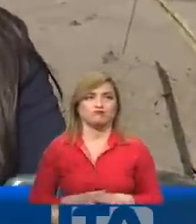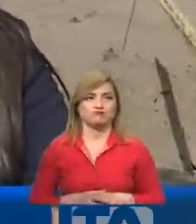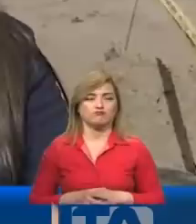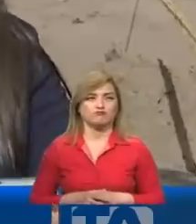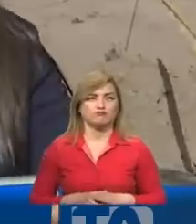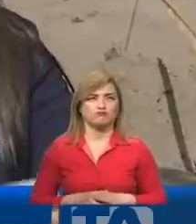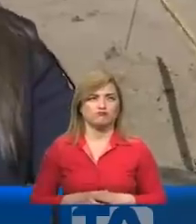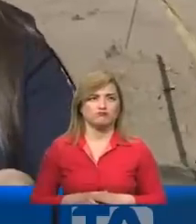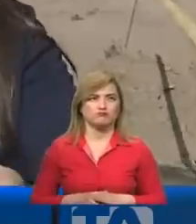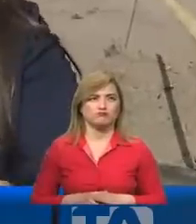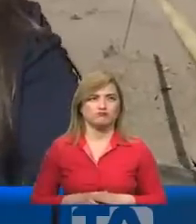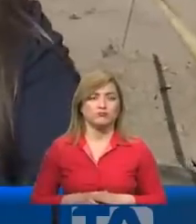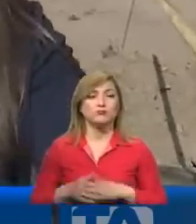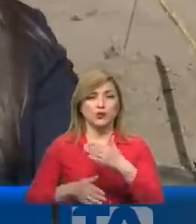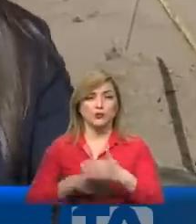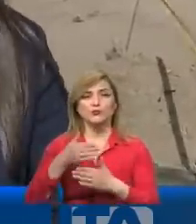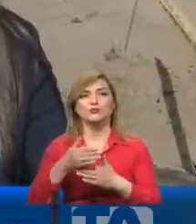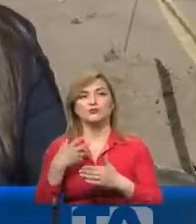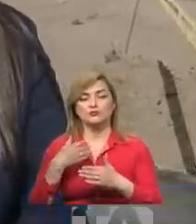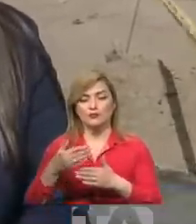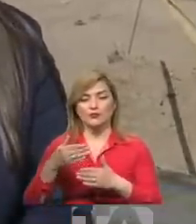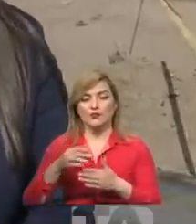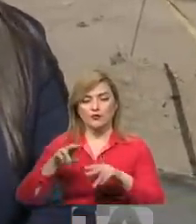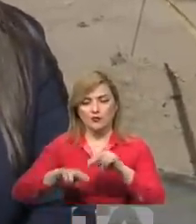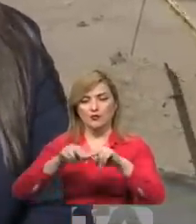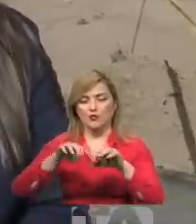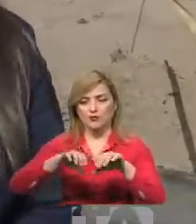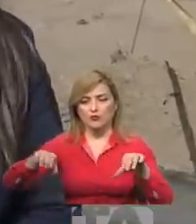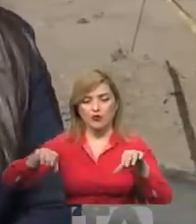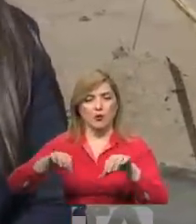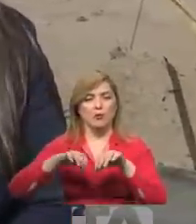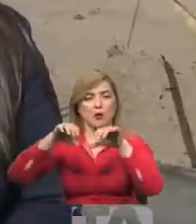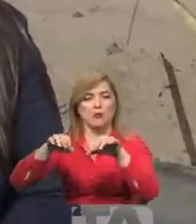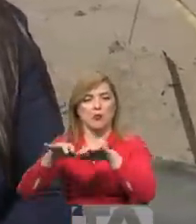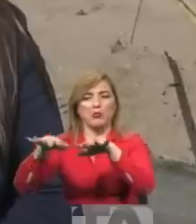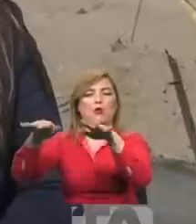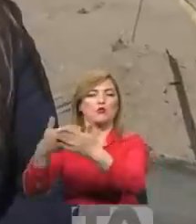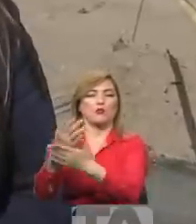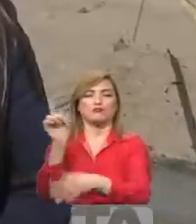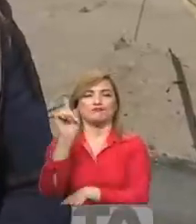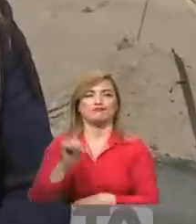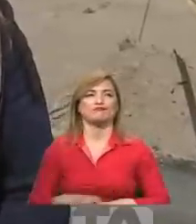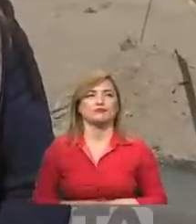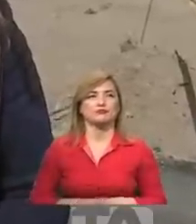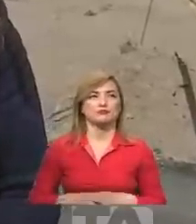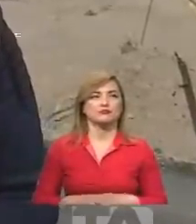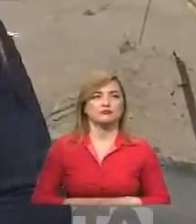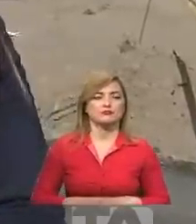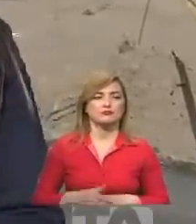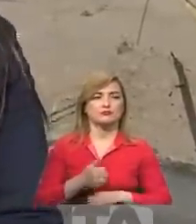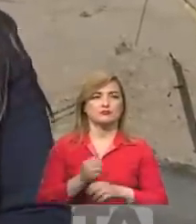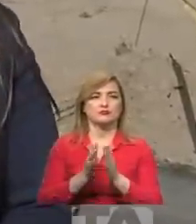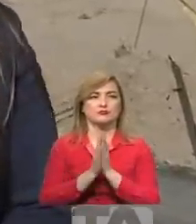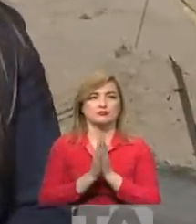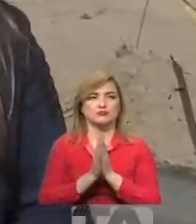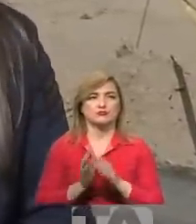permitir que se avance el proyecto hacia la zona residencial. Básicamente lo que piden a las autoridades es que